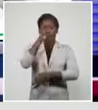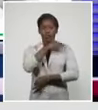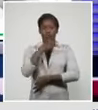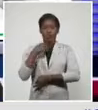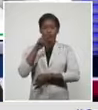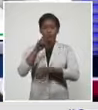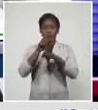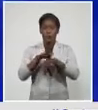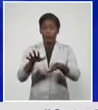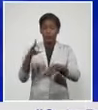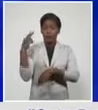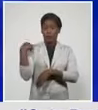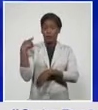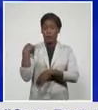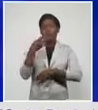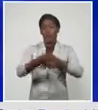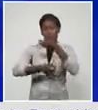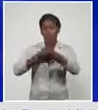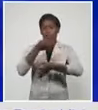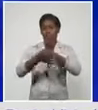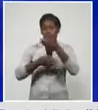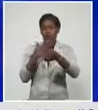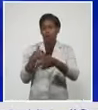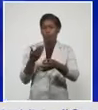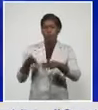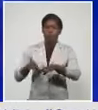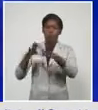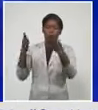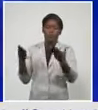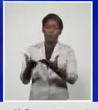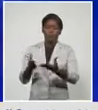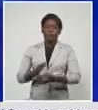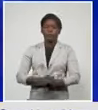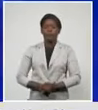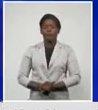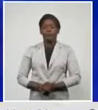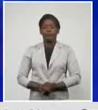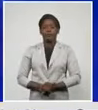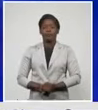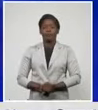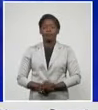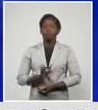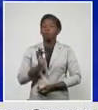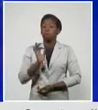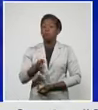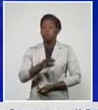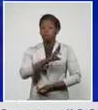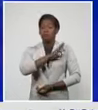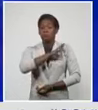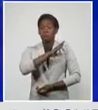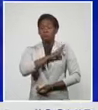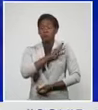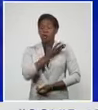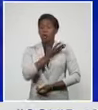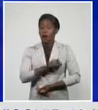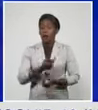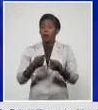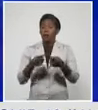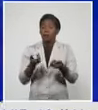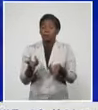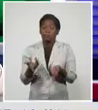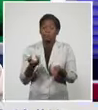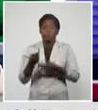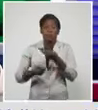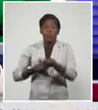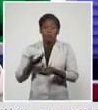claro los números. Sí, es así, Pepe. Lamentablemente es así, porque